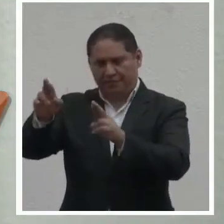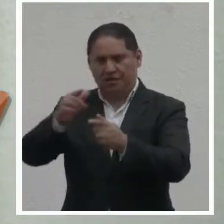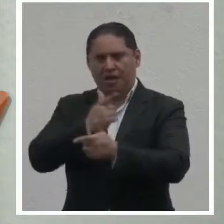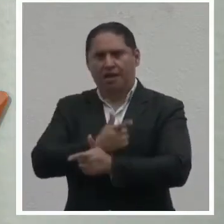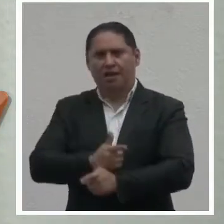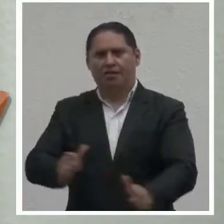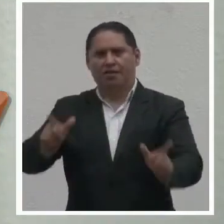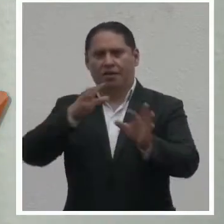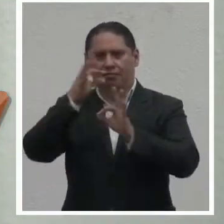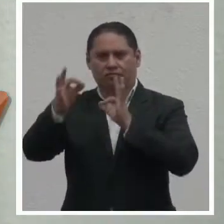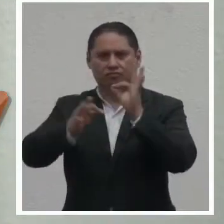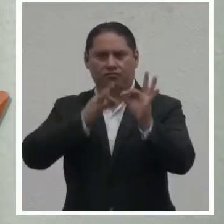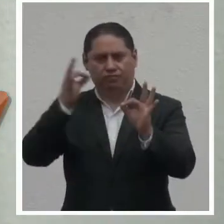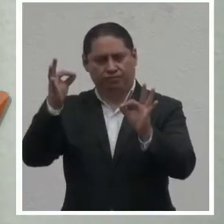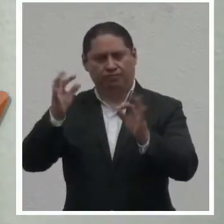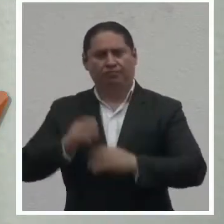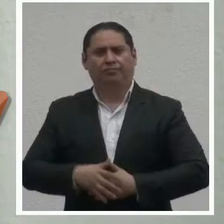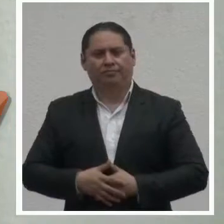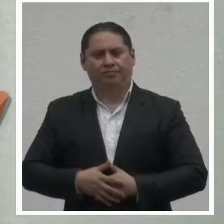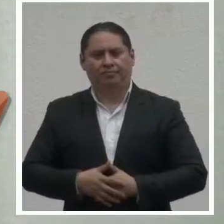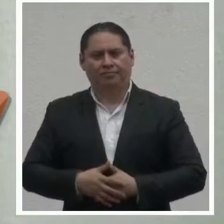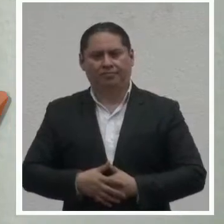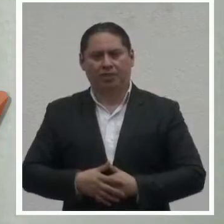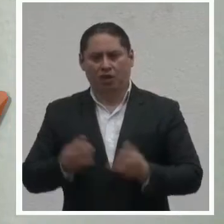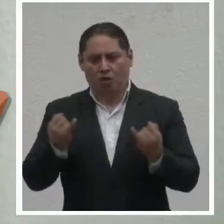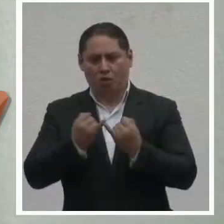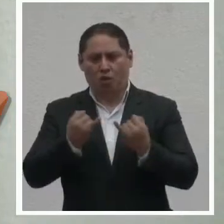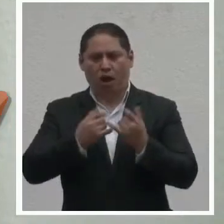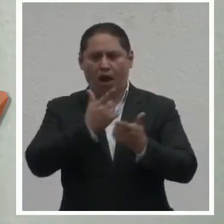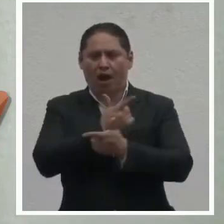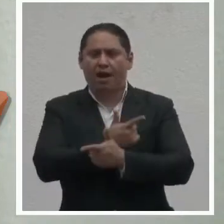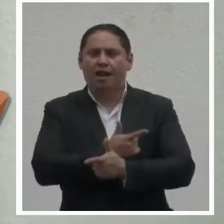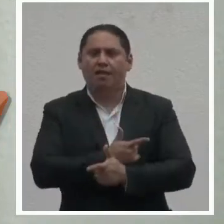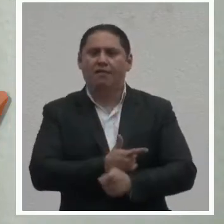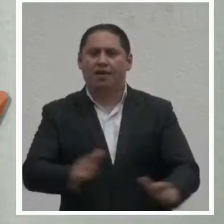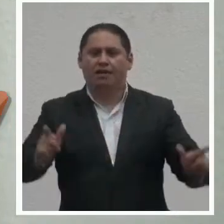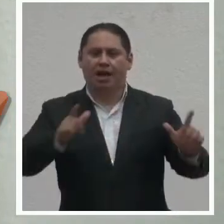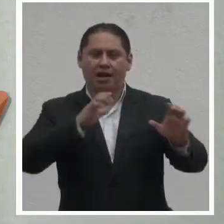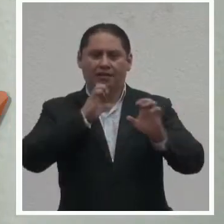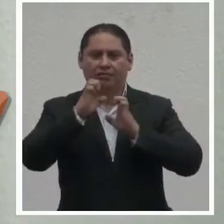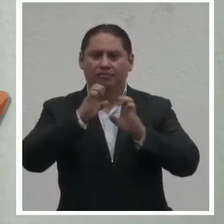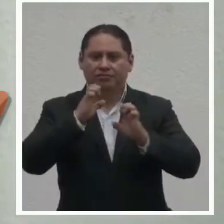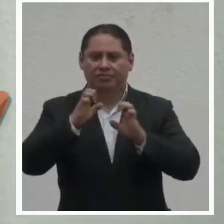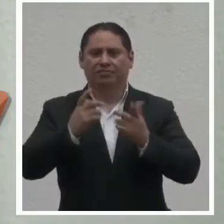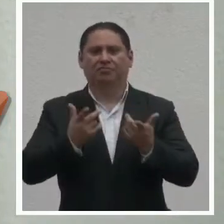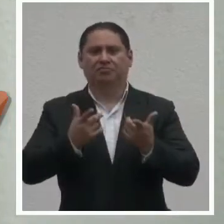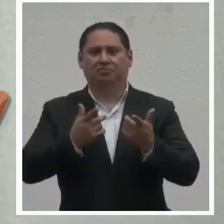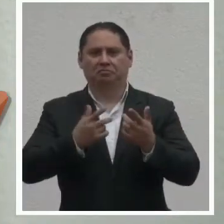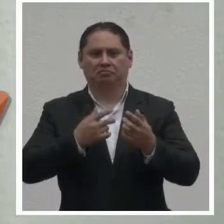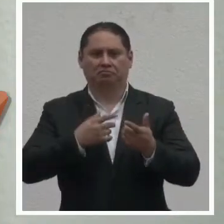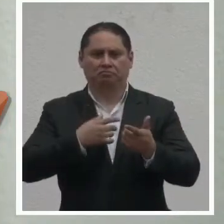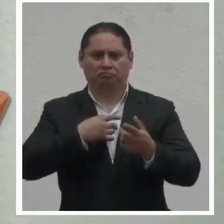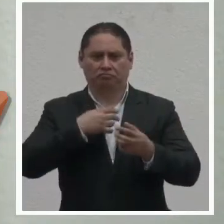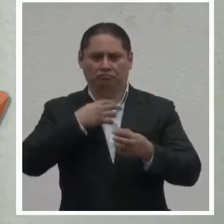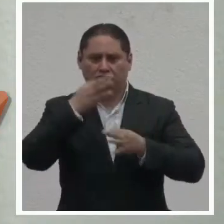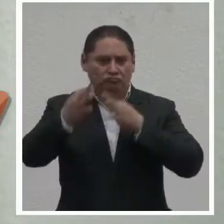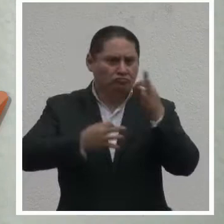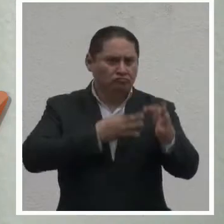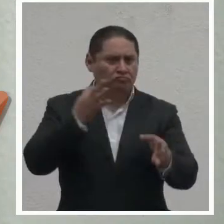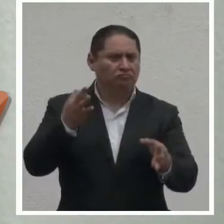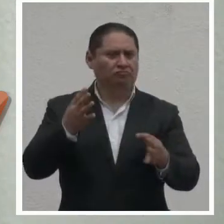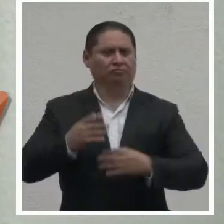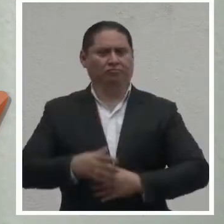de expresión, la libertad de prensa y la libre manifestación. El ejemplo del doctor